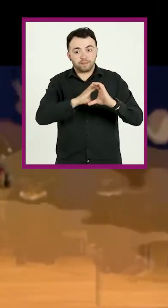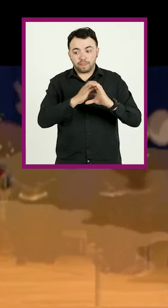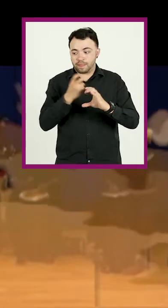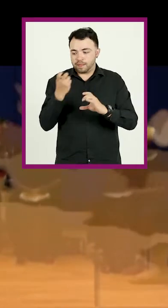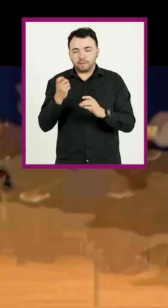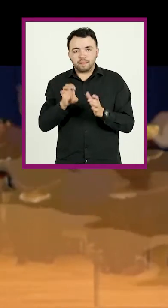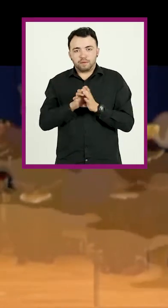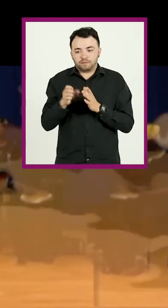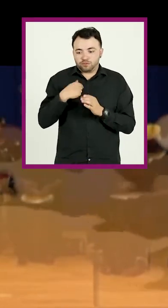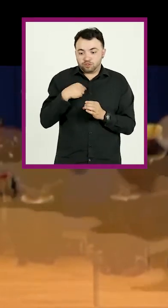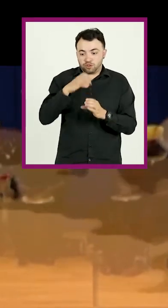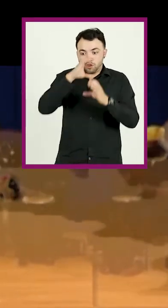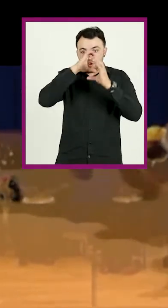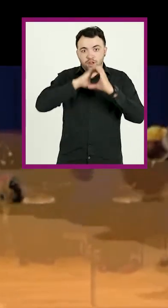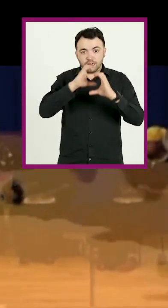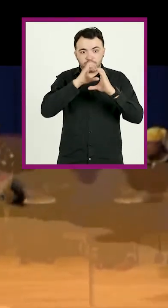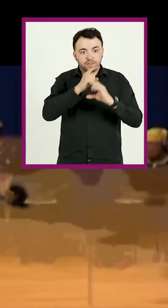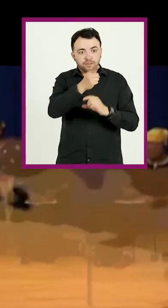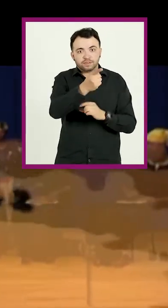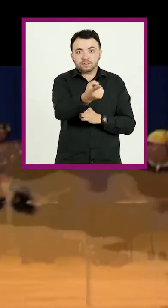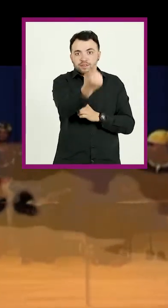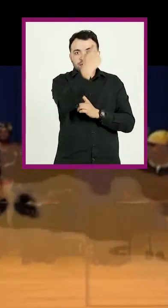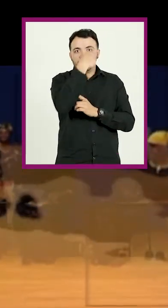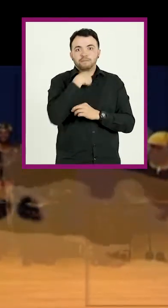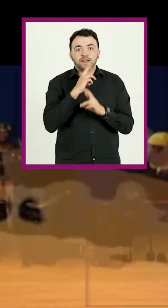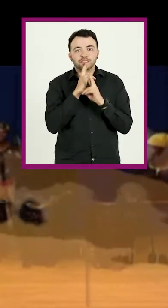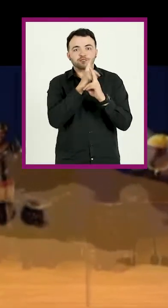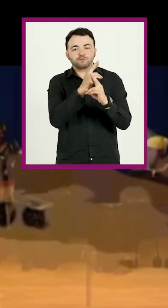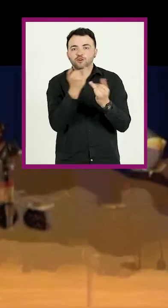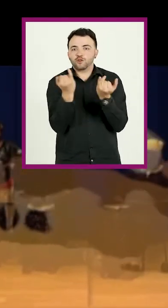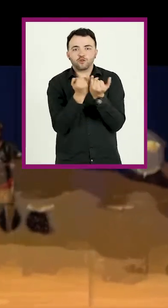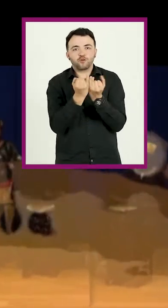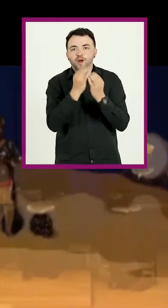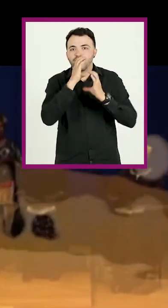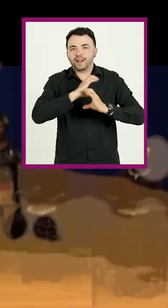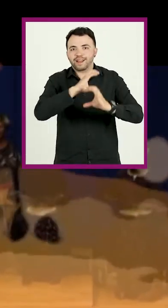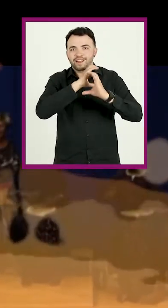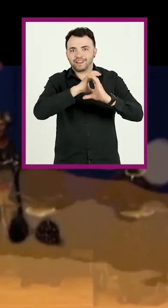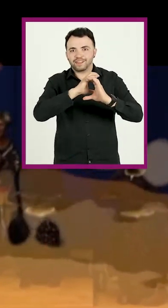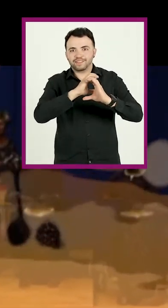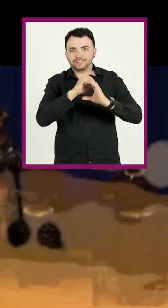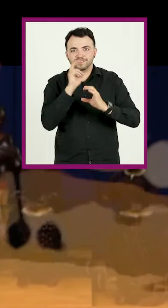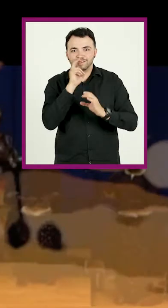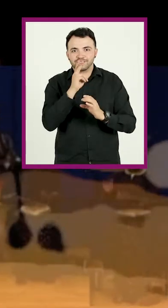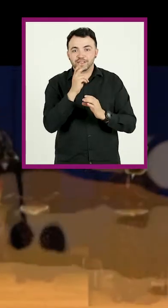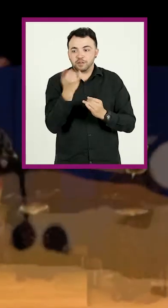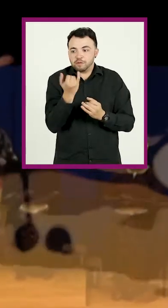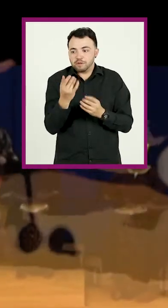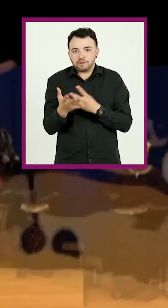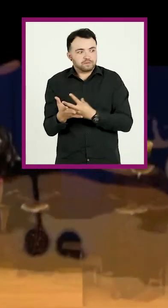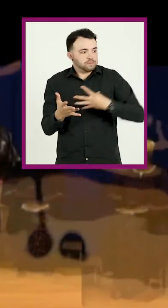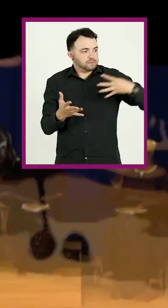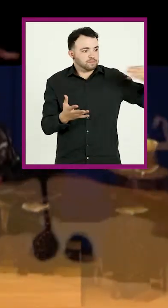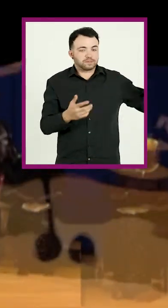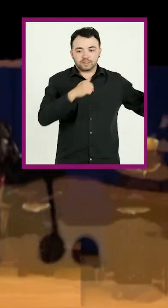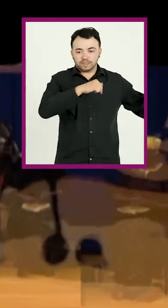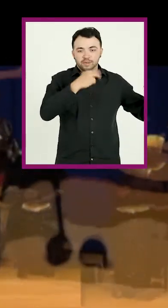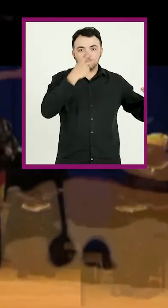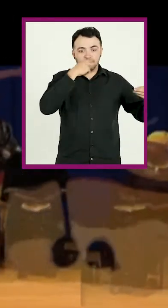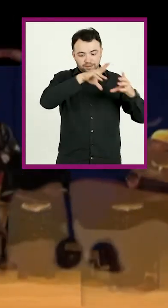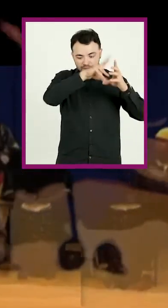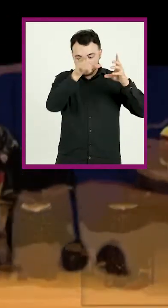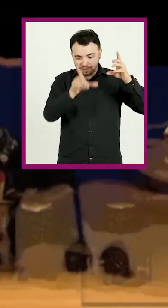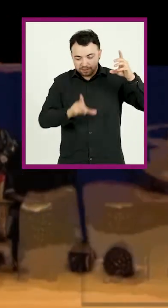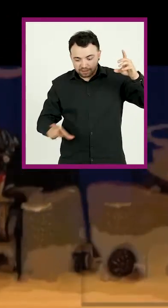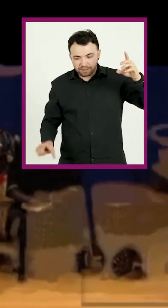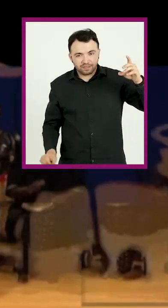una respuesta, canto y respuesta, canto y respuesta. ¿A qué no suena eso? De pronto el son cubano tiene eso, y mucha de la música latinoamericana, alguna